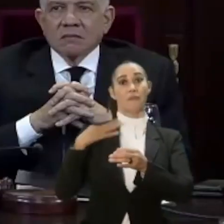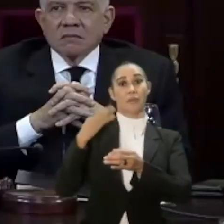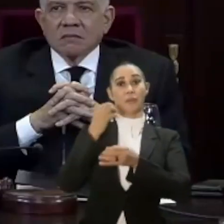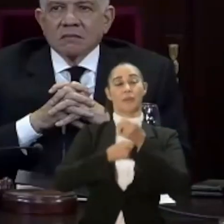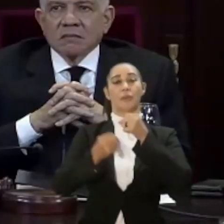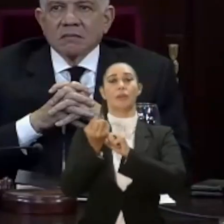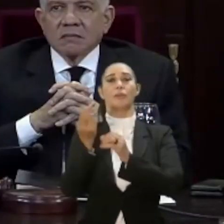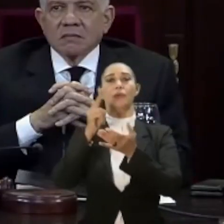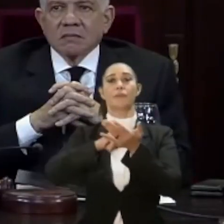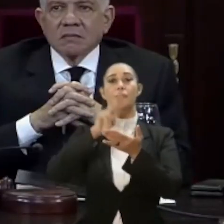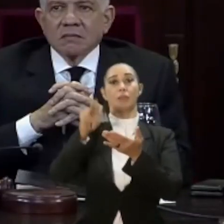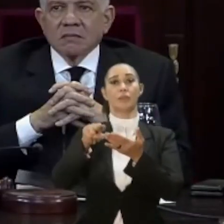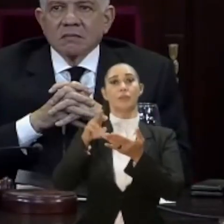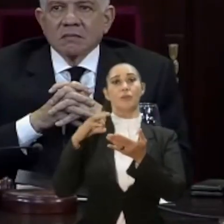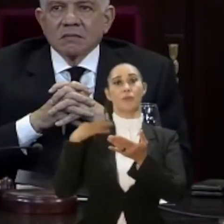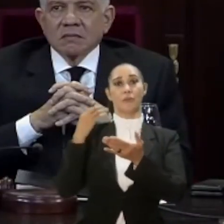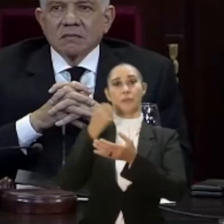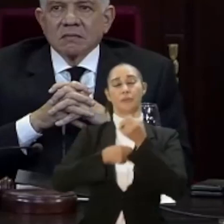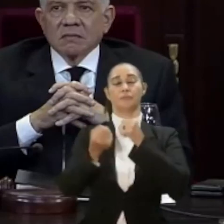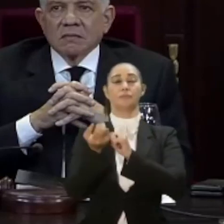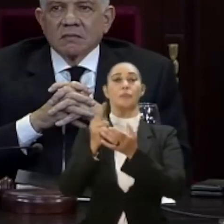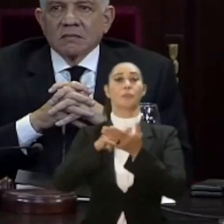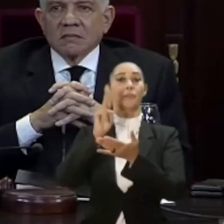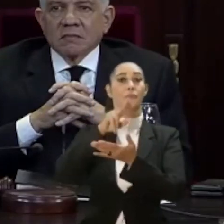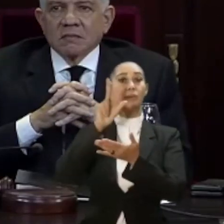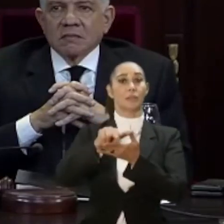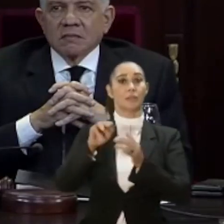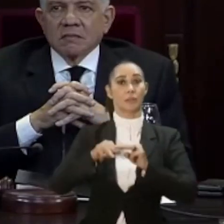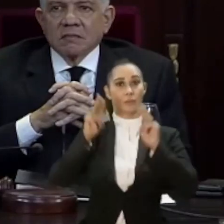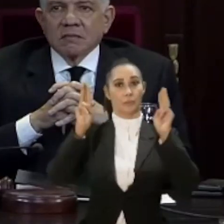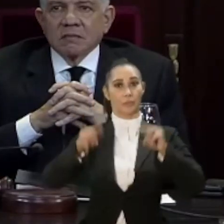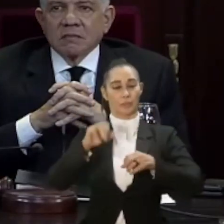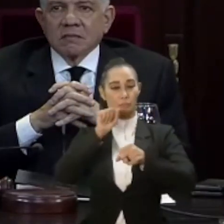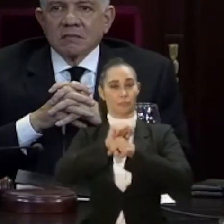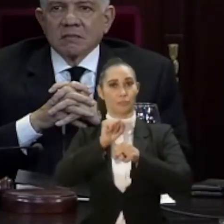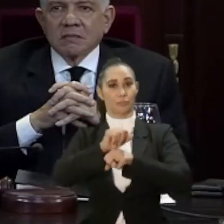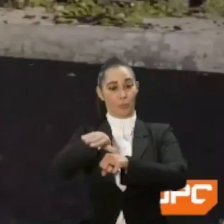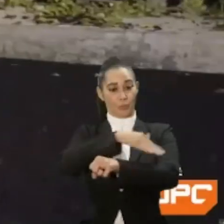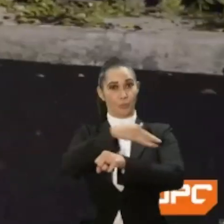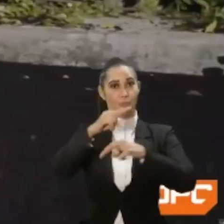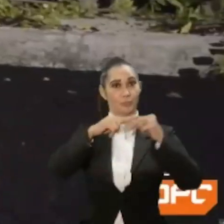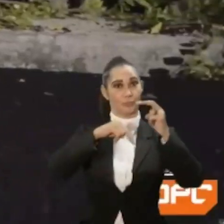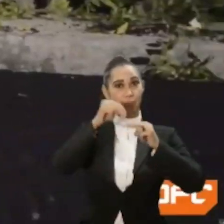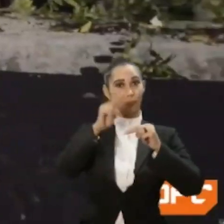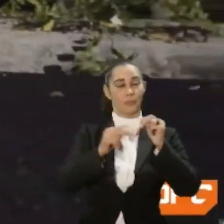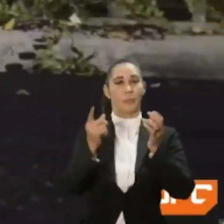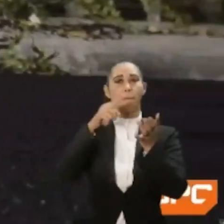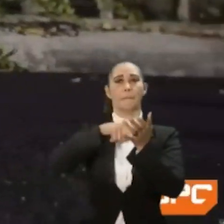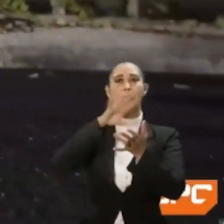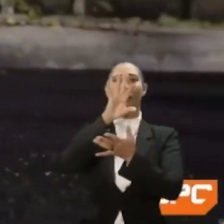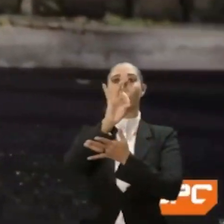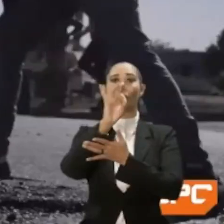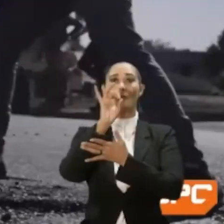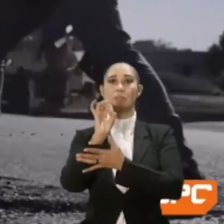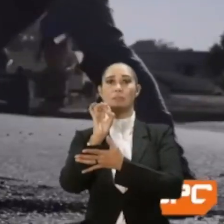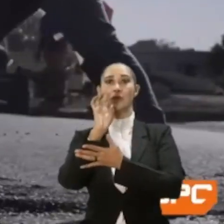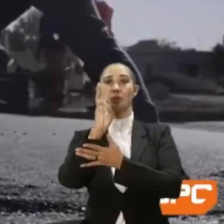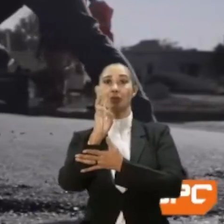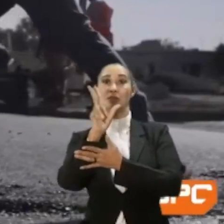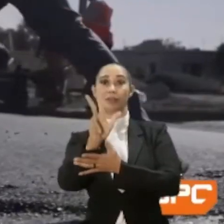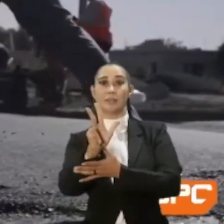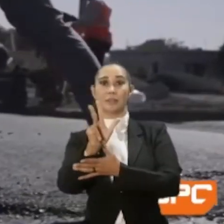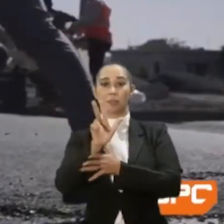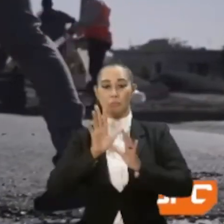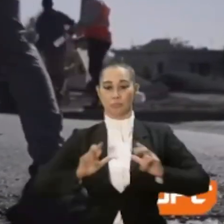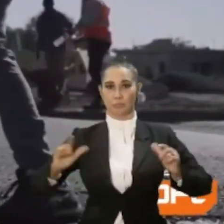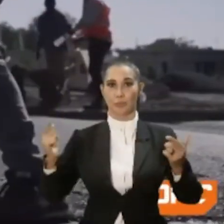del 2023, el Ministerio de Obras Públicas y Comunicaciones ha trabajado en 1.962 sectores y barrios en las